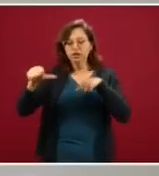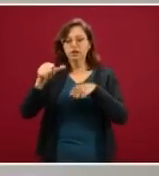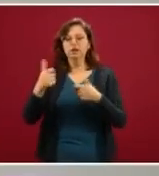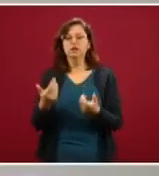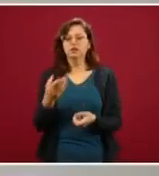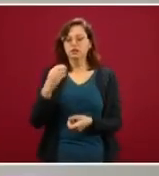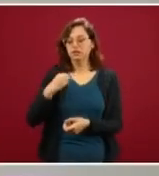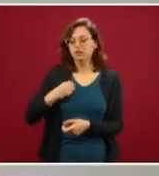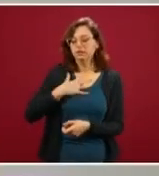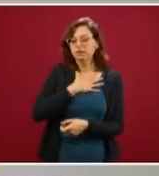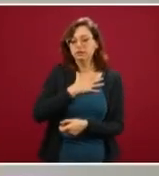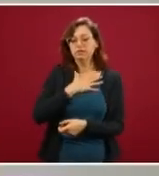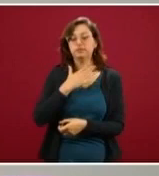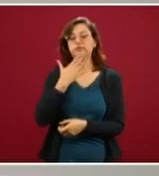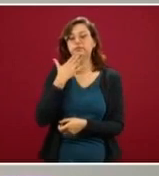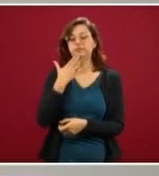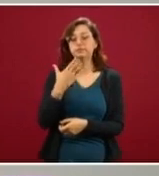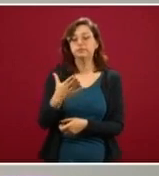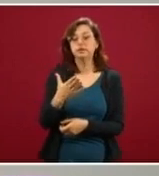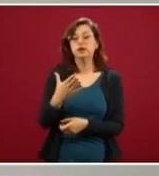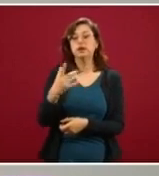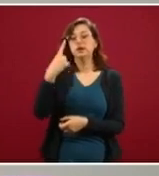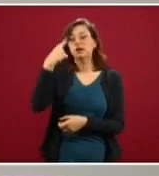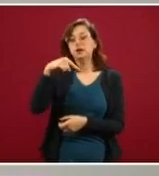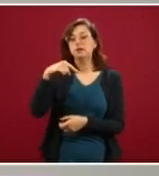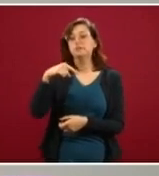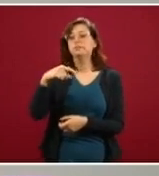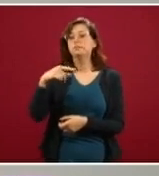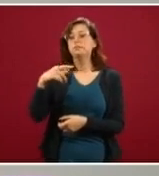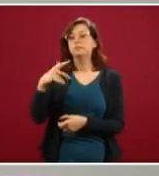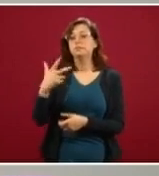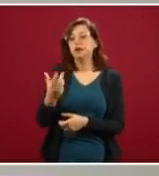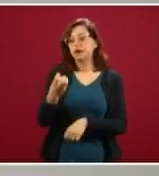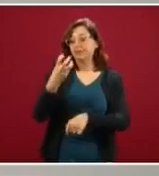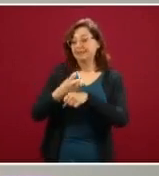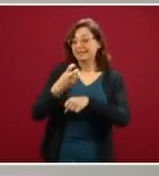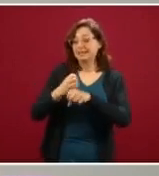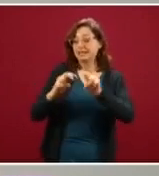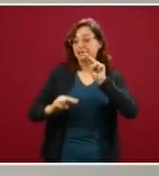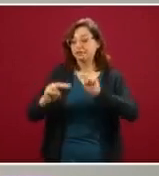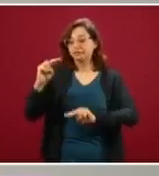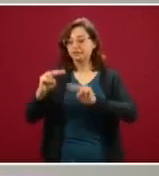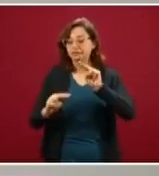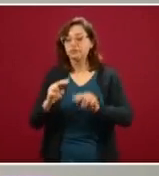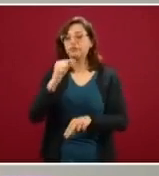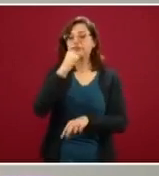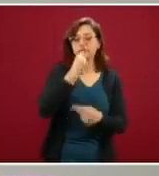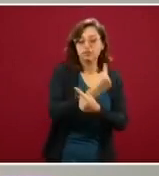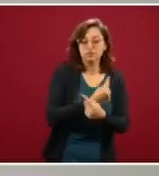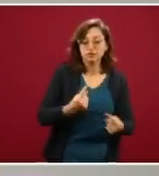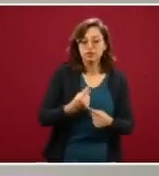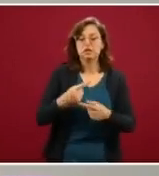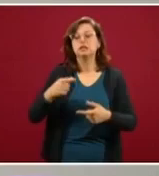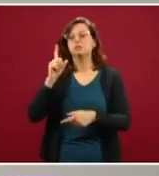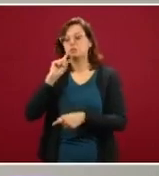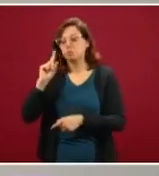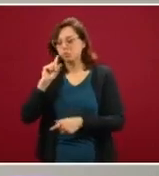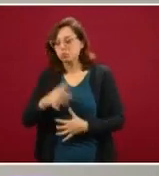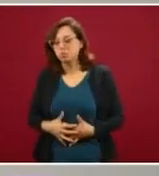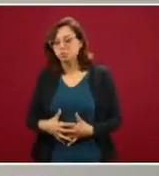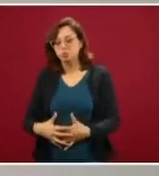apellido Bienestar, donde llevamos atención de tercer nivel de pediatría, de ginecología, de